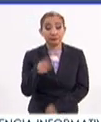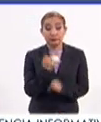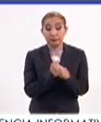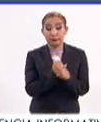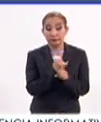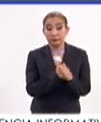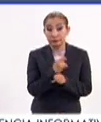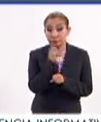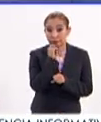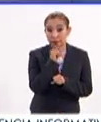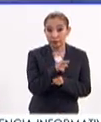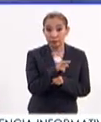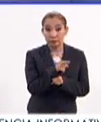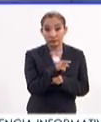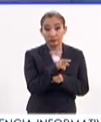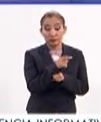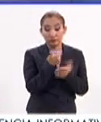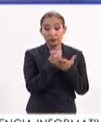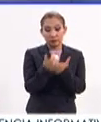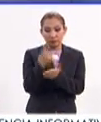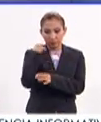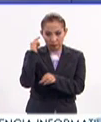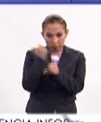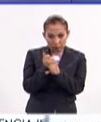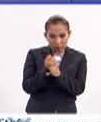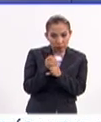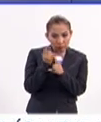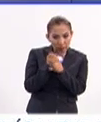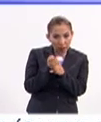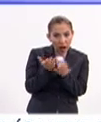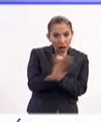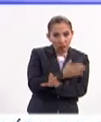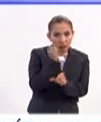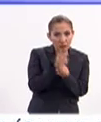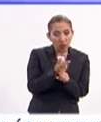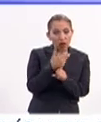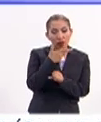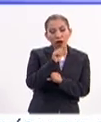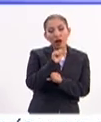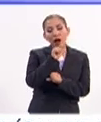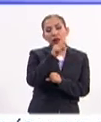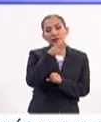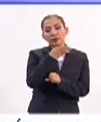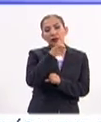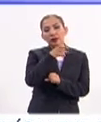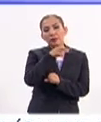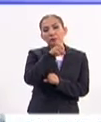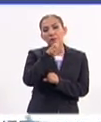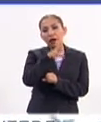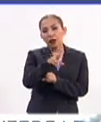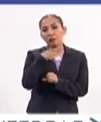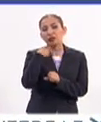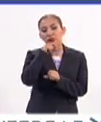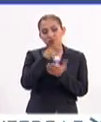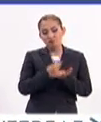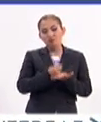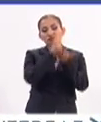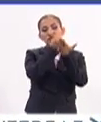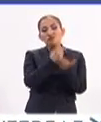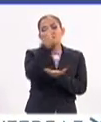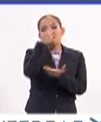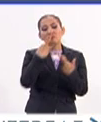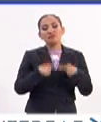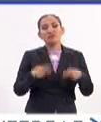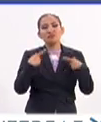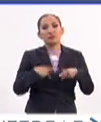investigación además ayuda para detectar principios de Alzheimer, ¿no? Así es. También como terapia para